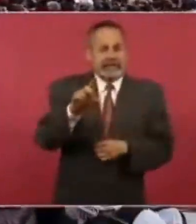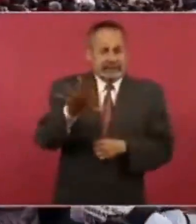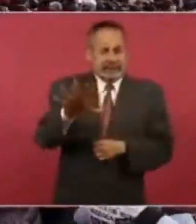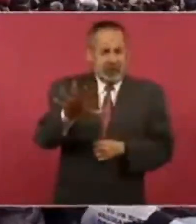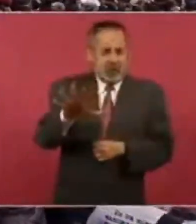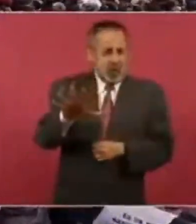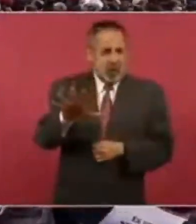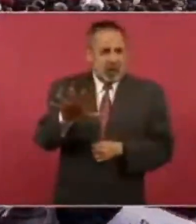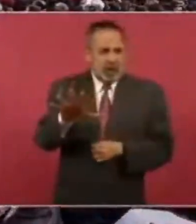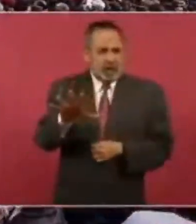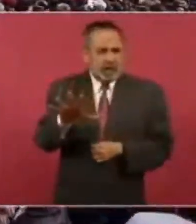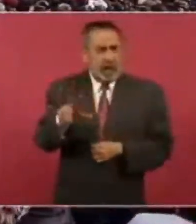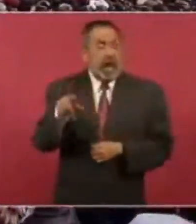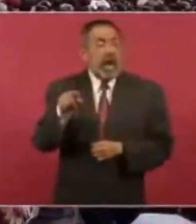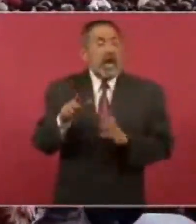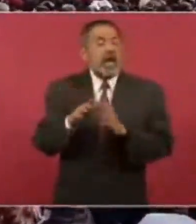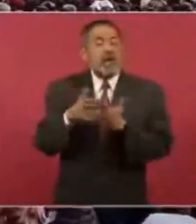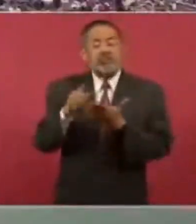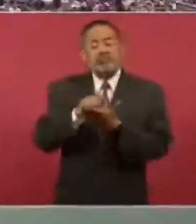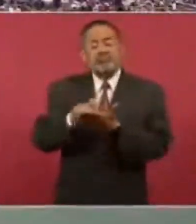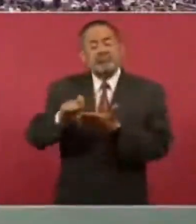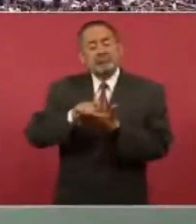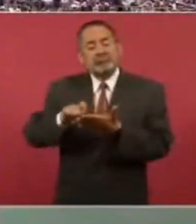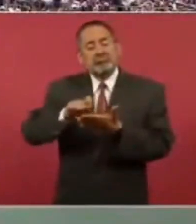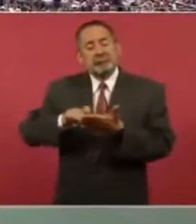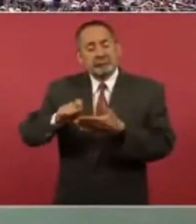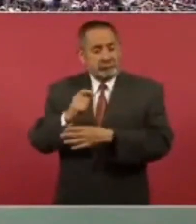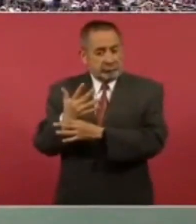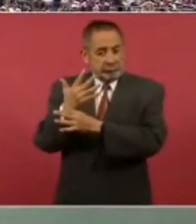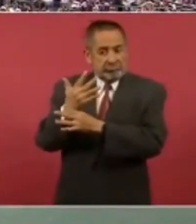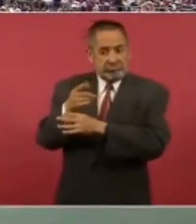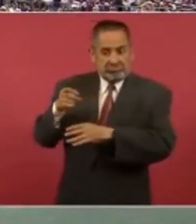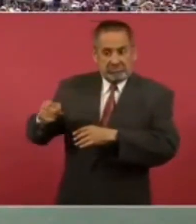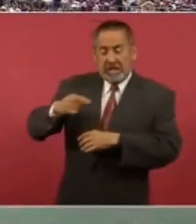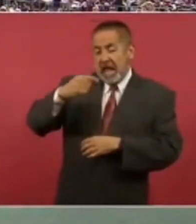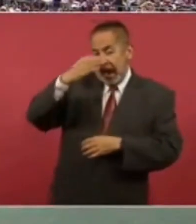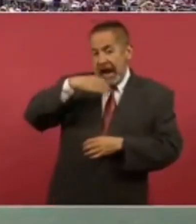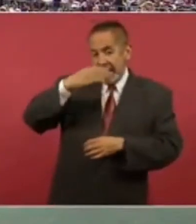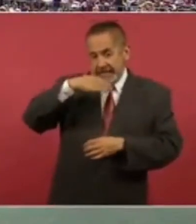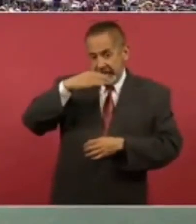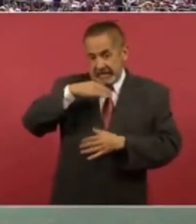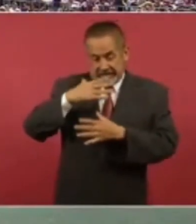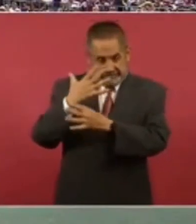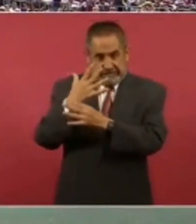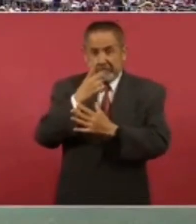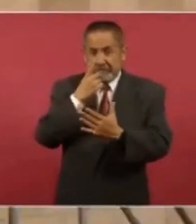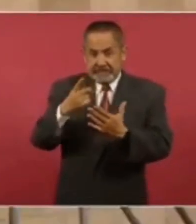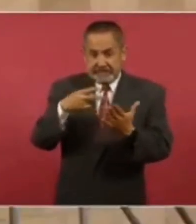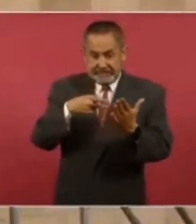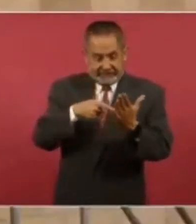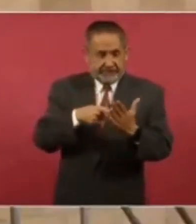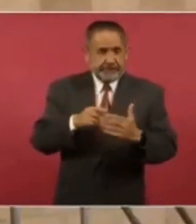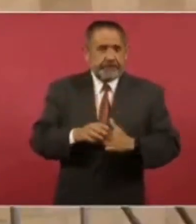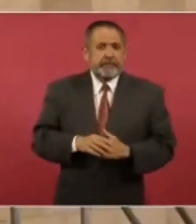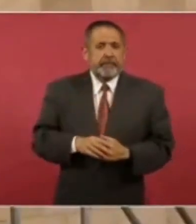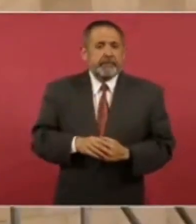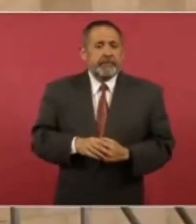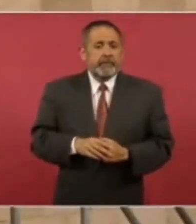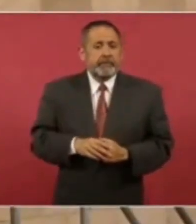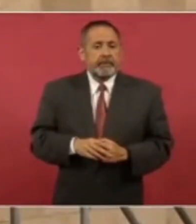1935, escribió en sus apuntes lo siguiente: